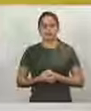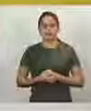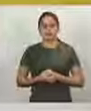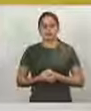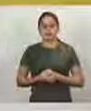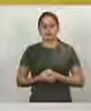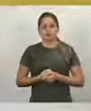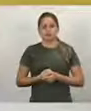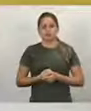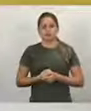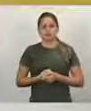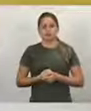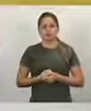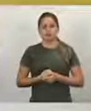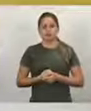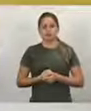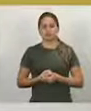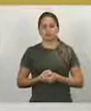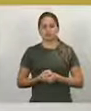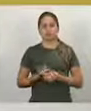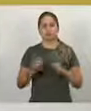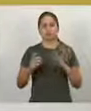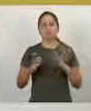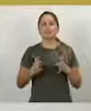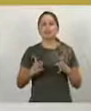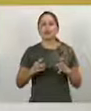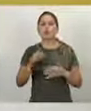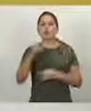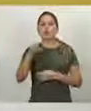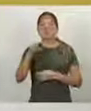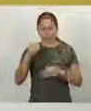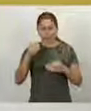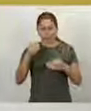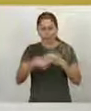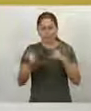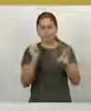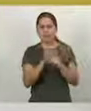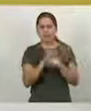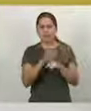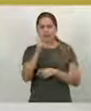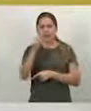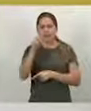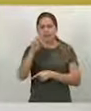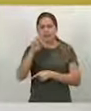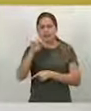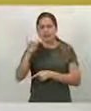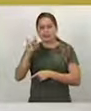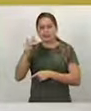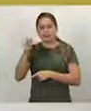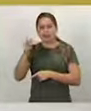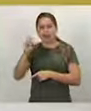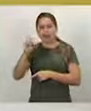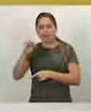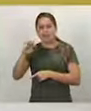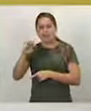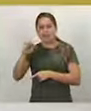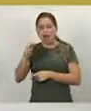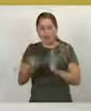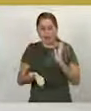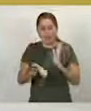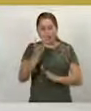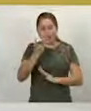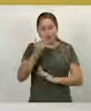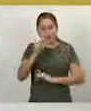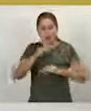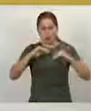El terror y los crímenes desatados por la tiranía levantaron una ola de